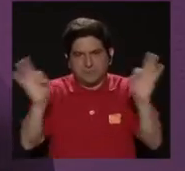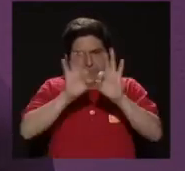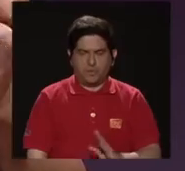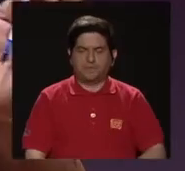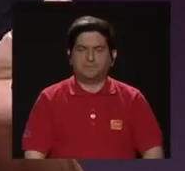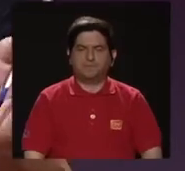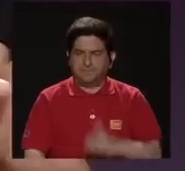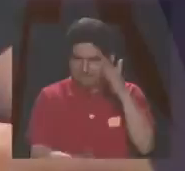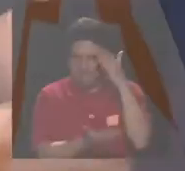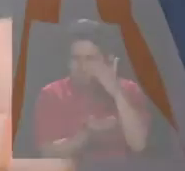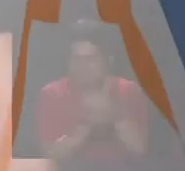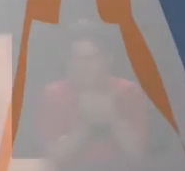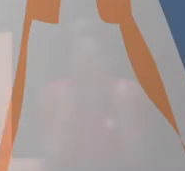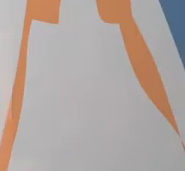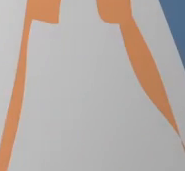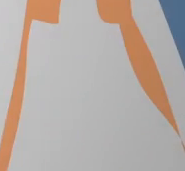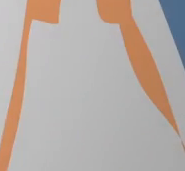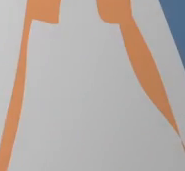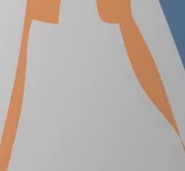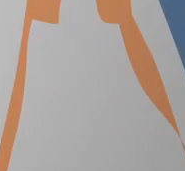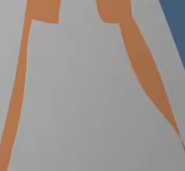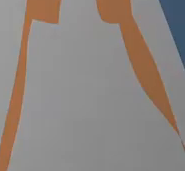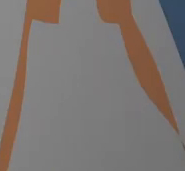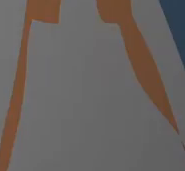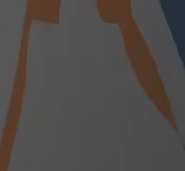Bien, vamos a un corte, regresamos en un momento.